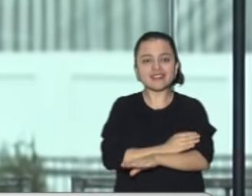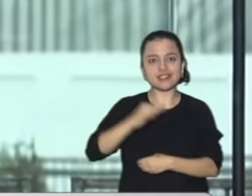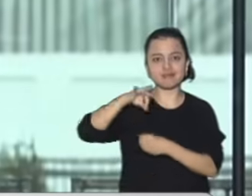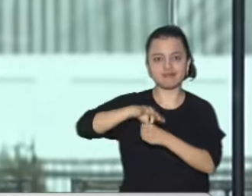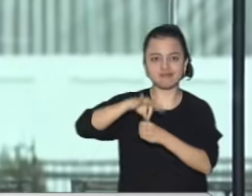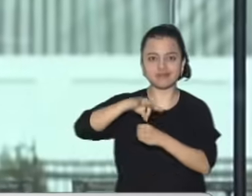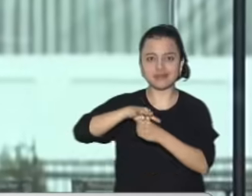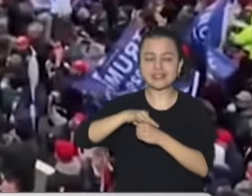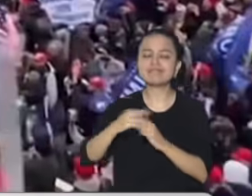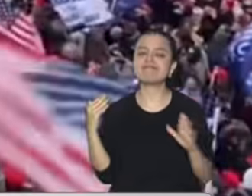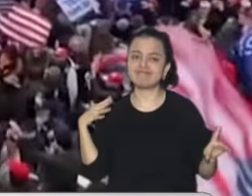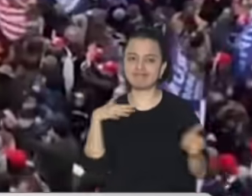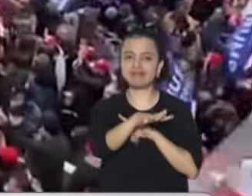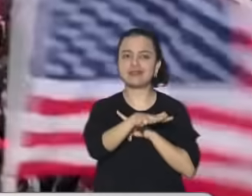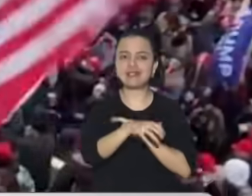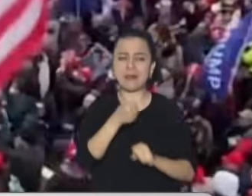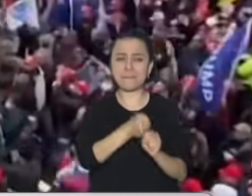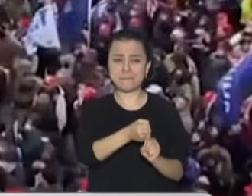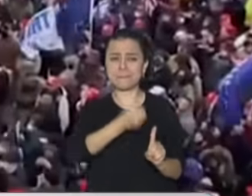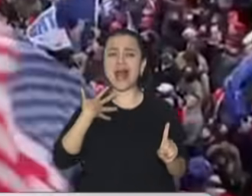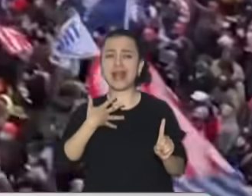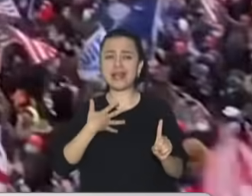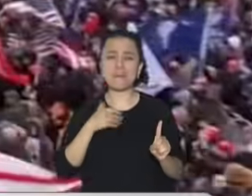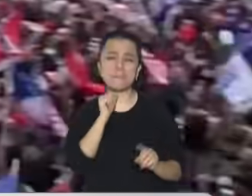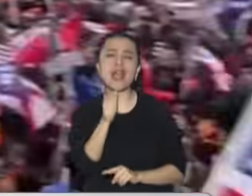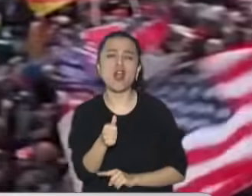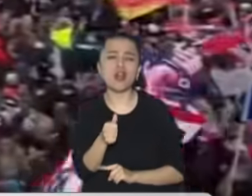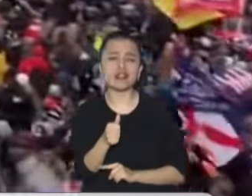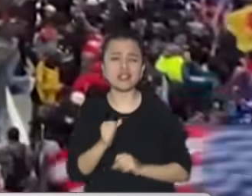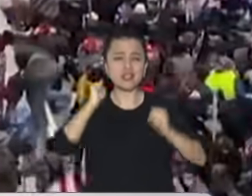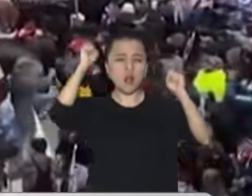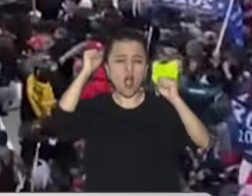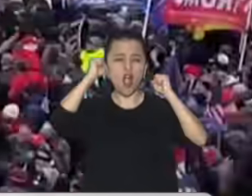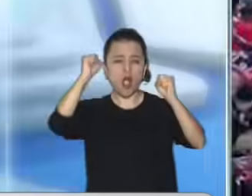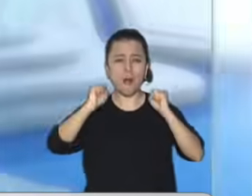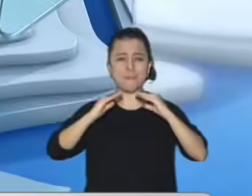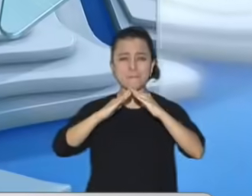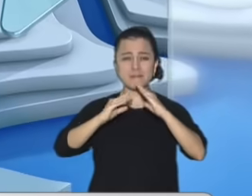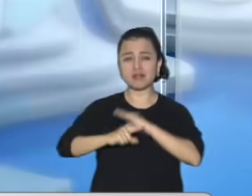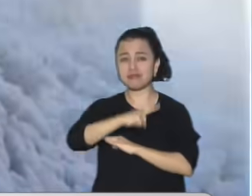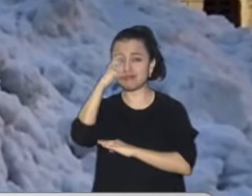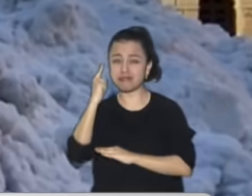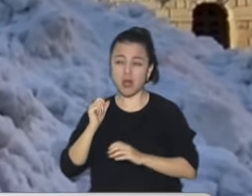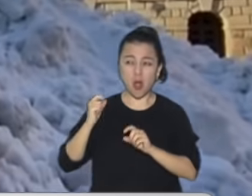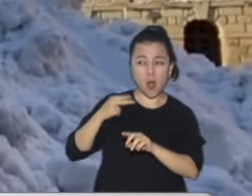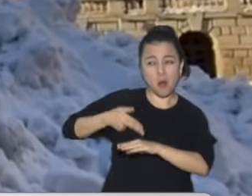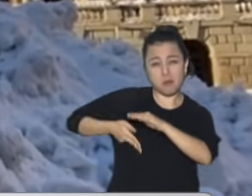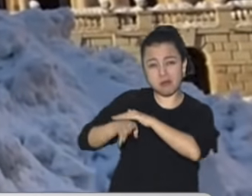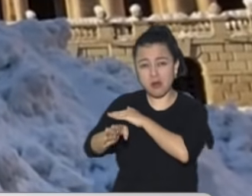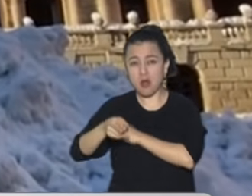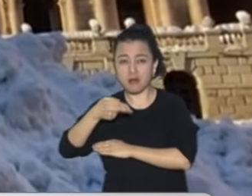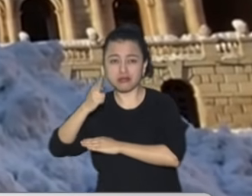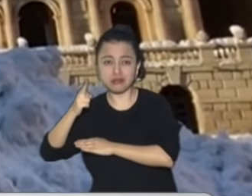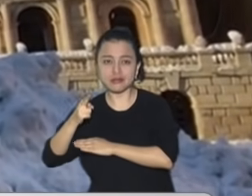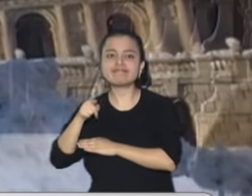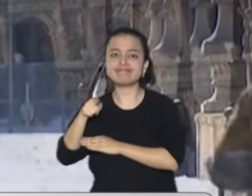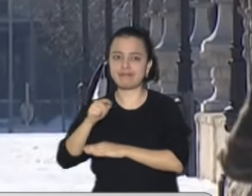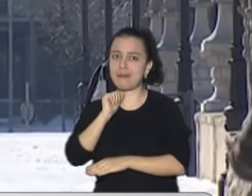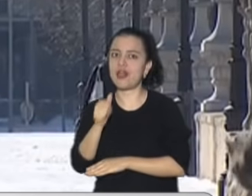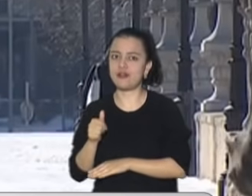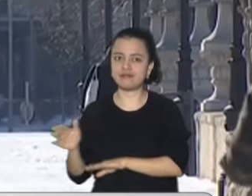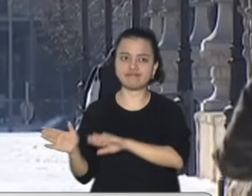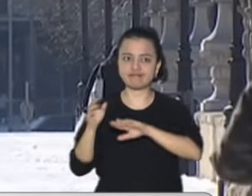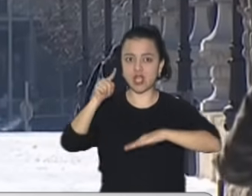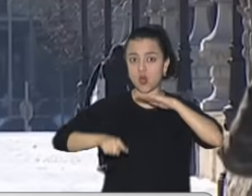se vio duramente afectada por el asedio al Capitolio y el nuevo juicio político. El gobierno de España declaró la